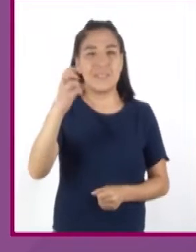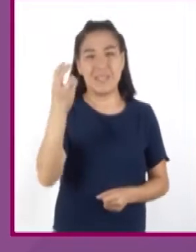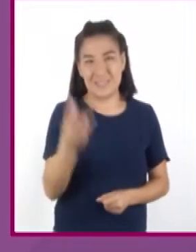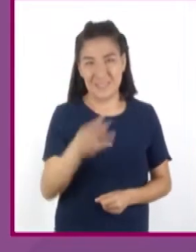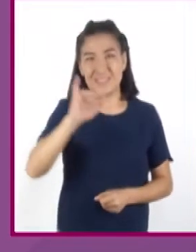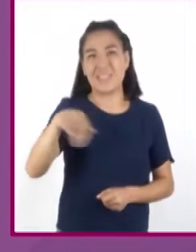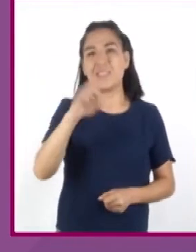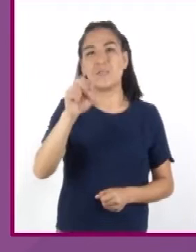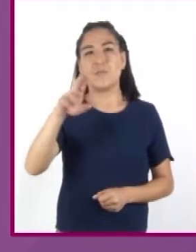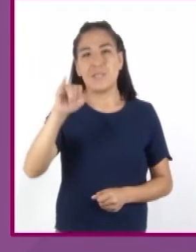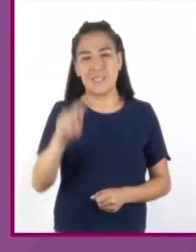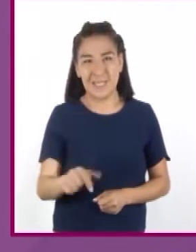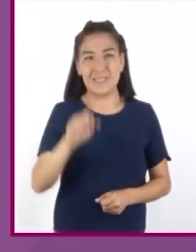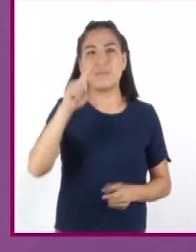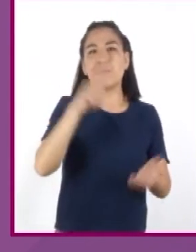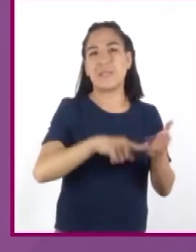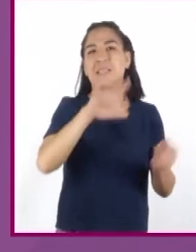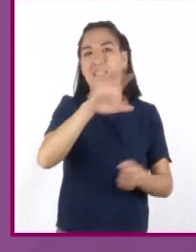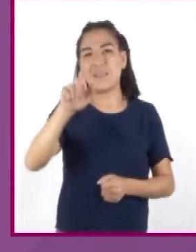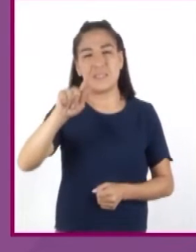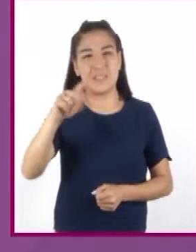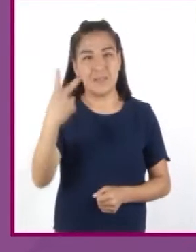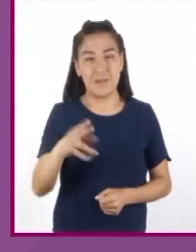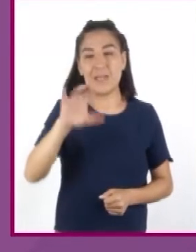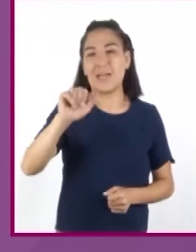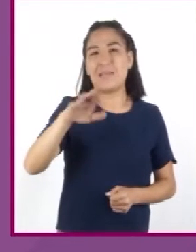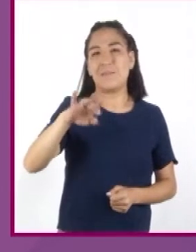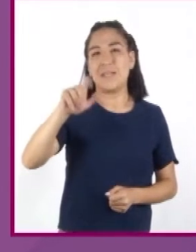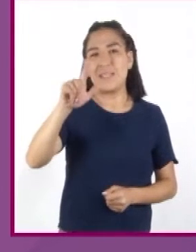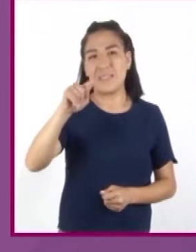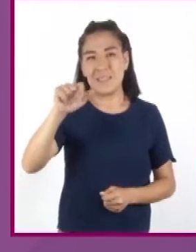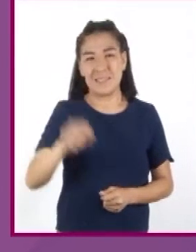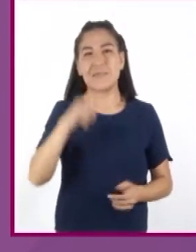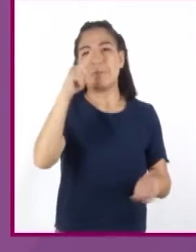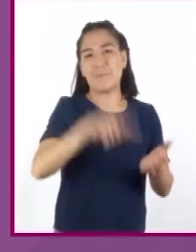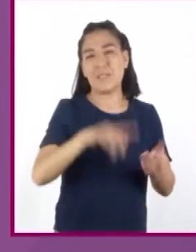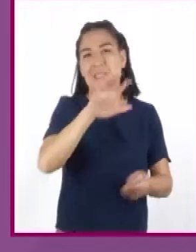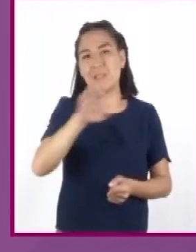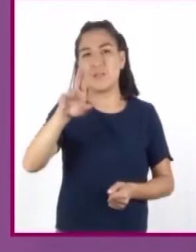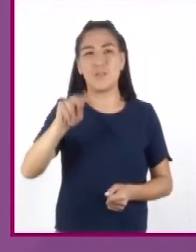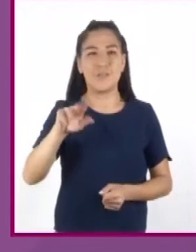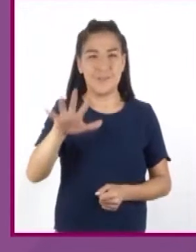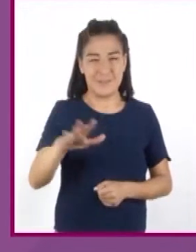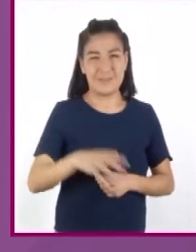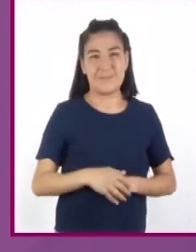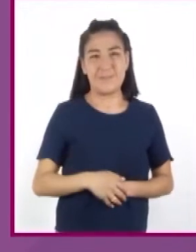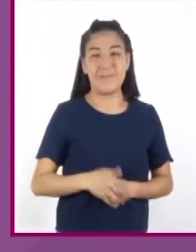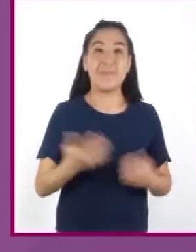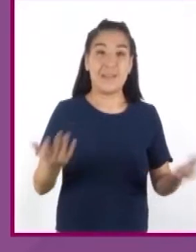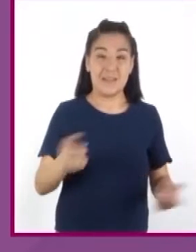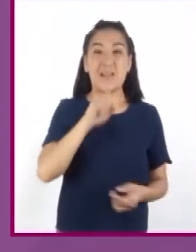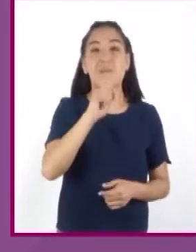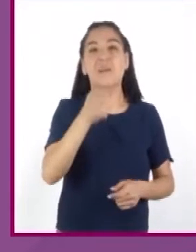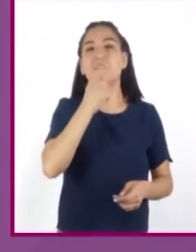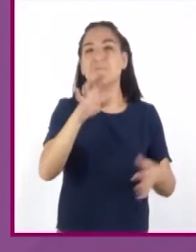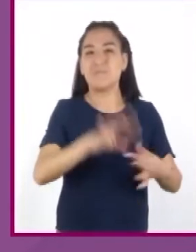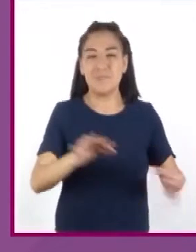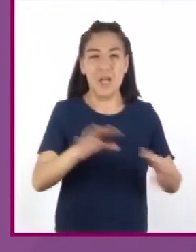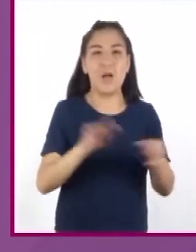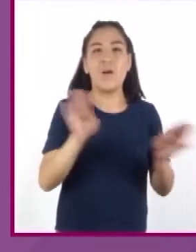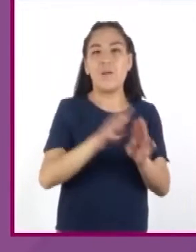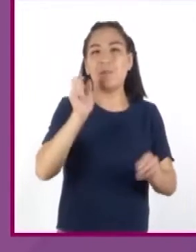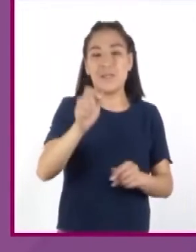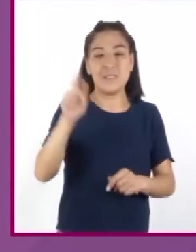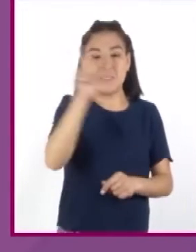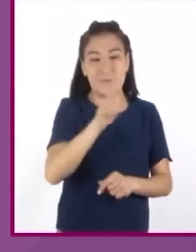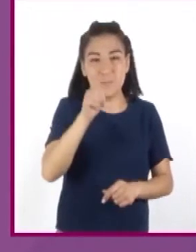los jesuitas en 1572 y los carmelitas en 1585. Cabe señalar que la enseñanza se dio en las